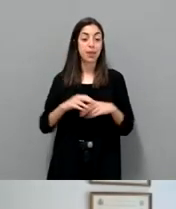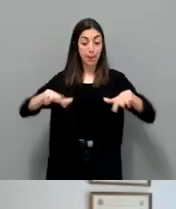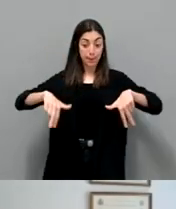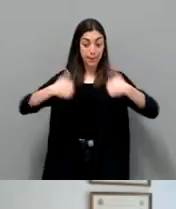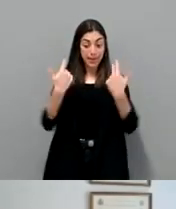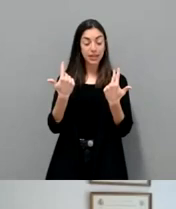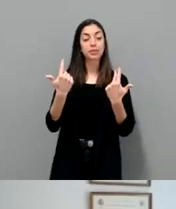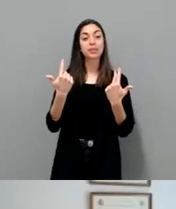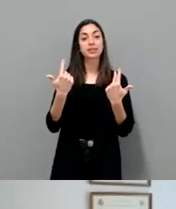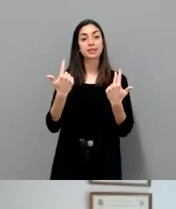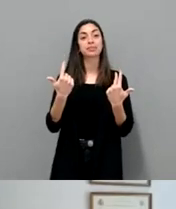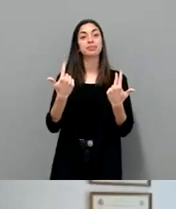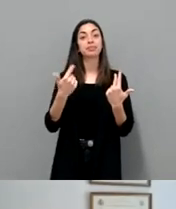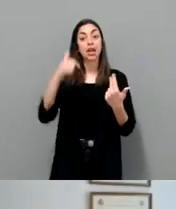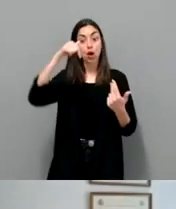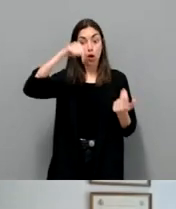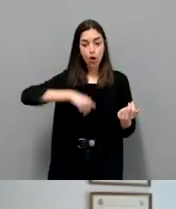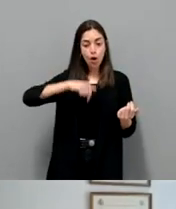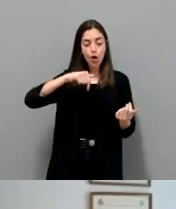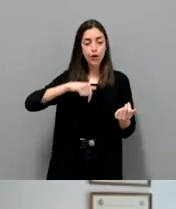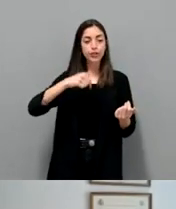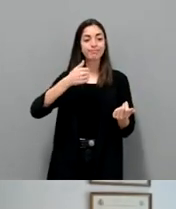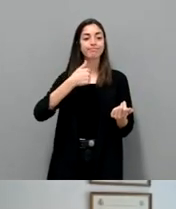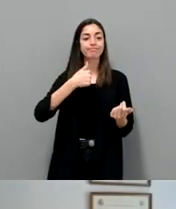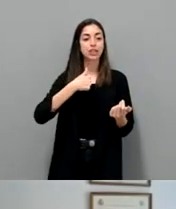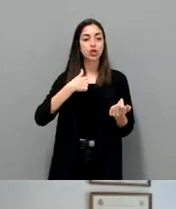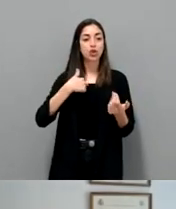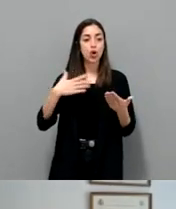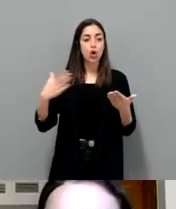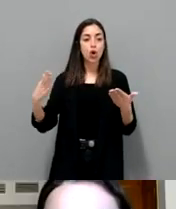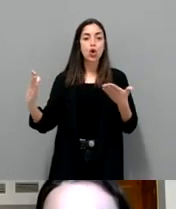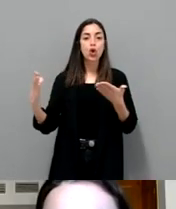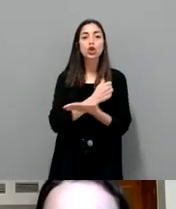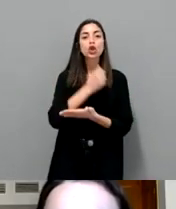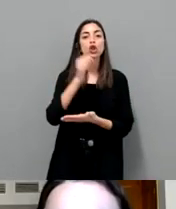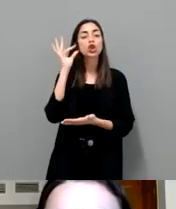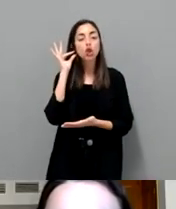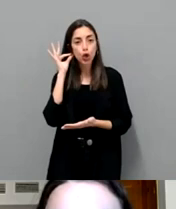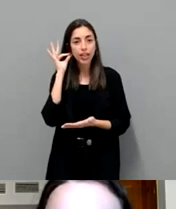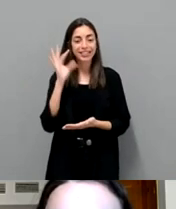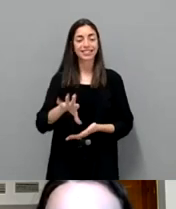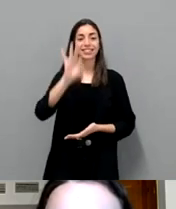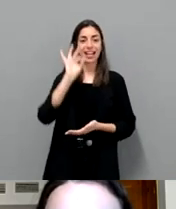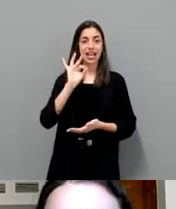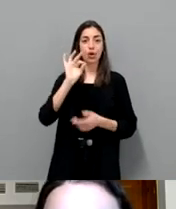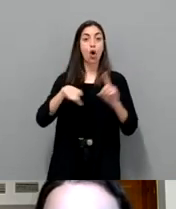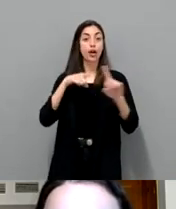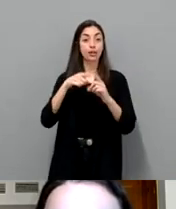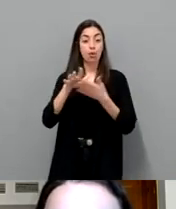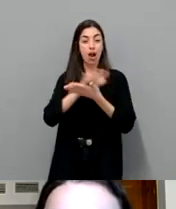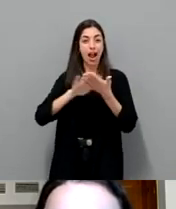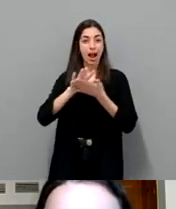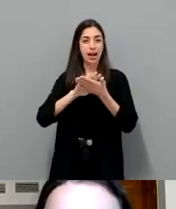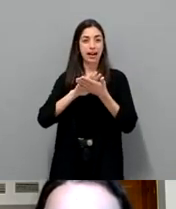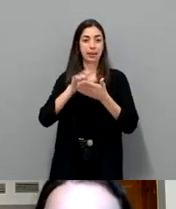Permitidme que hoy elija el todas para dirigirme tanto a las participantes como a